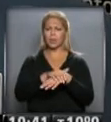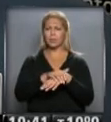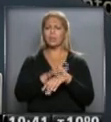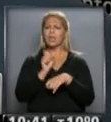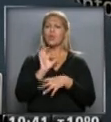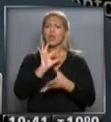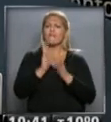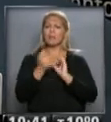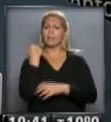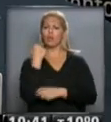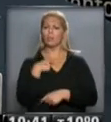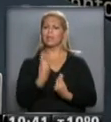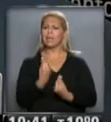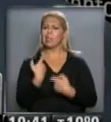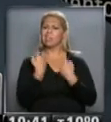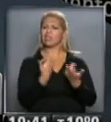hambre,